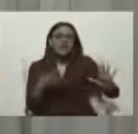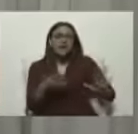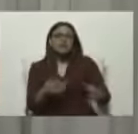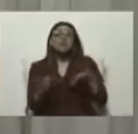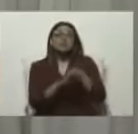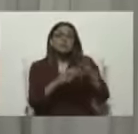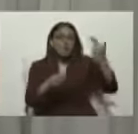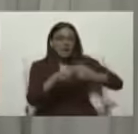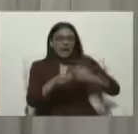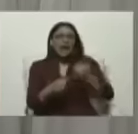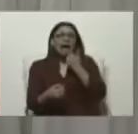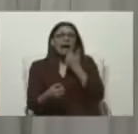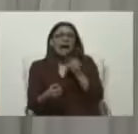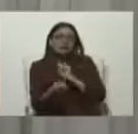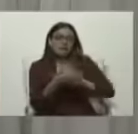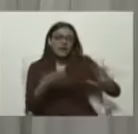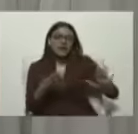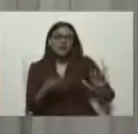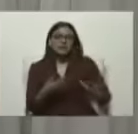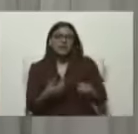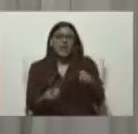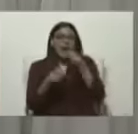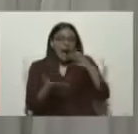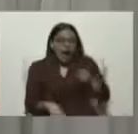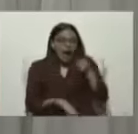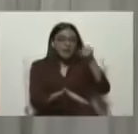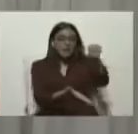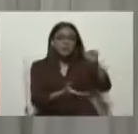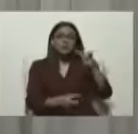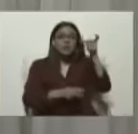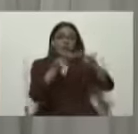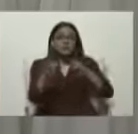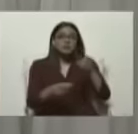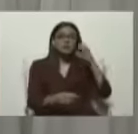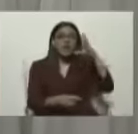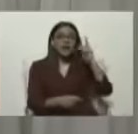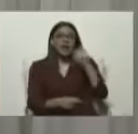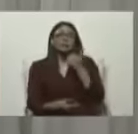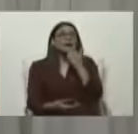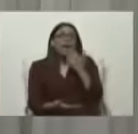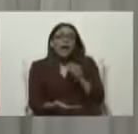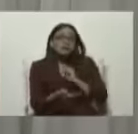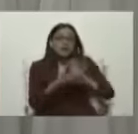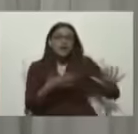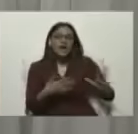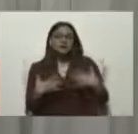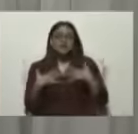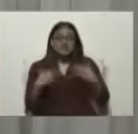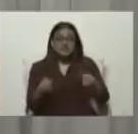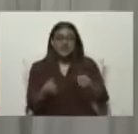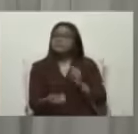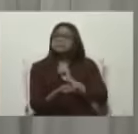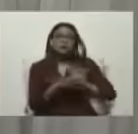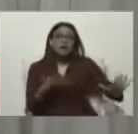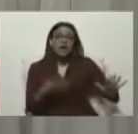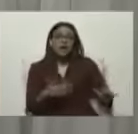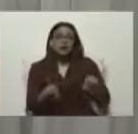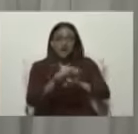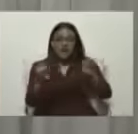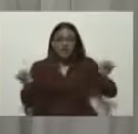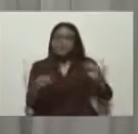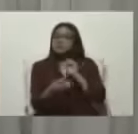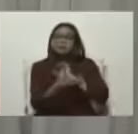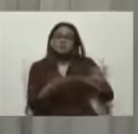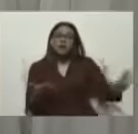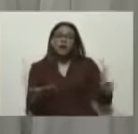gratuito. El alimento a través de los CLAP es casi gratuito. La salud es gratuita. La educación es